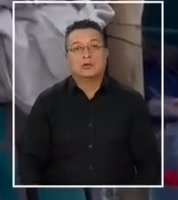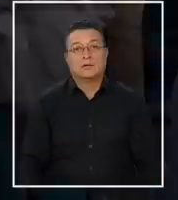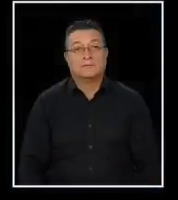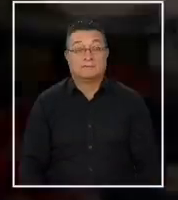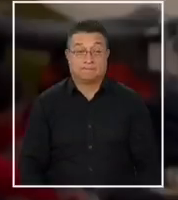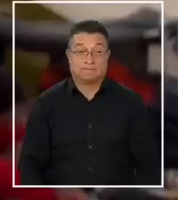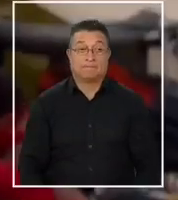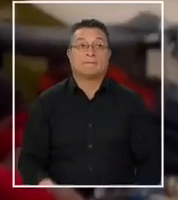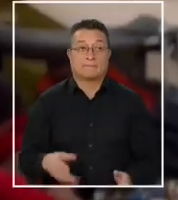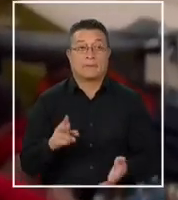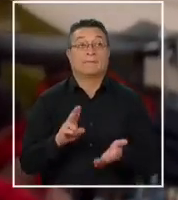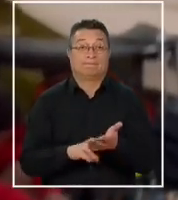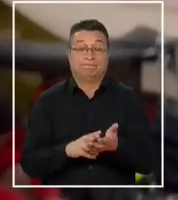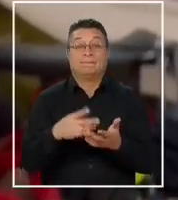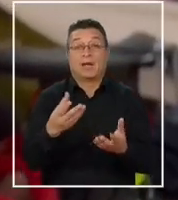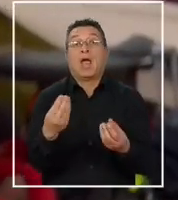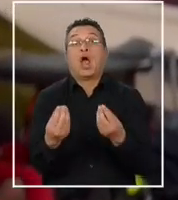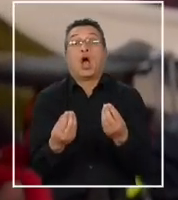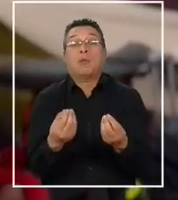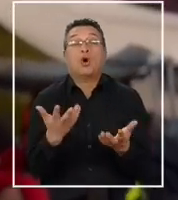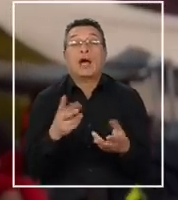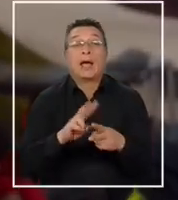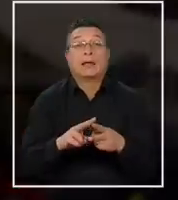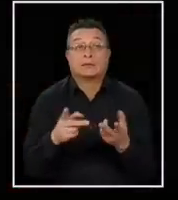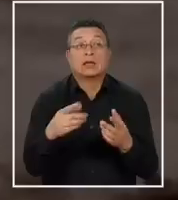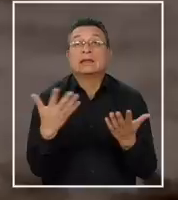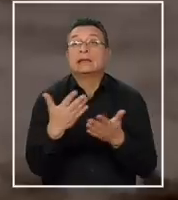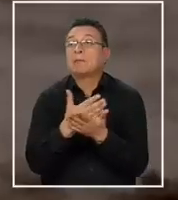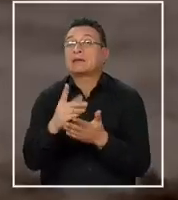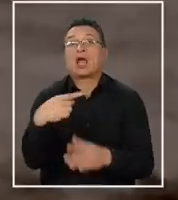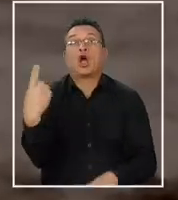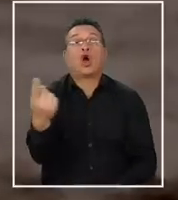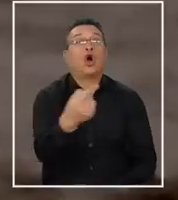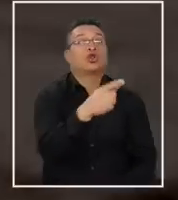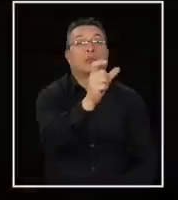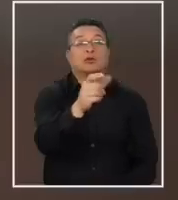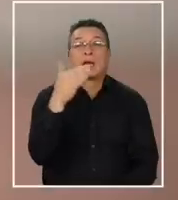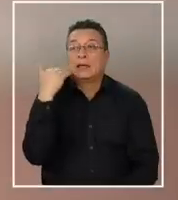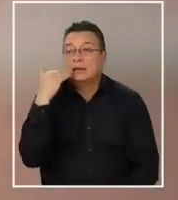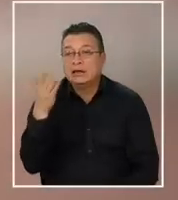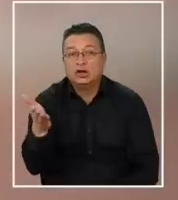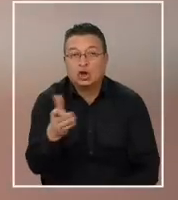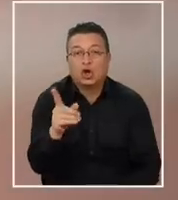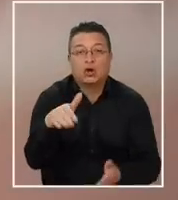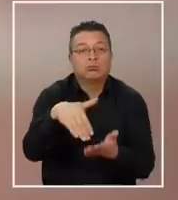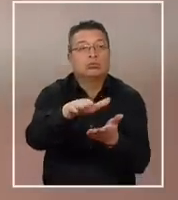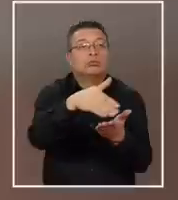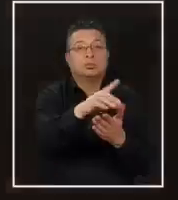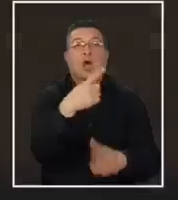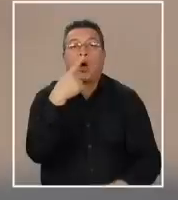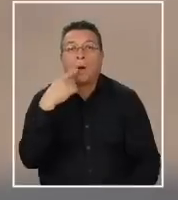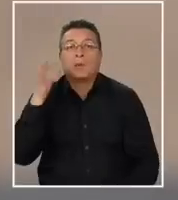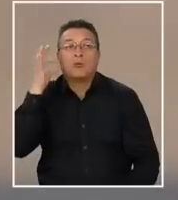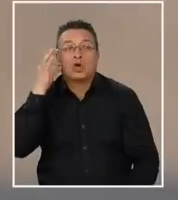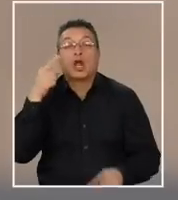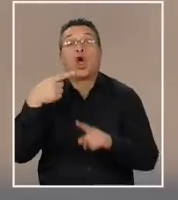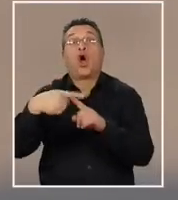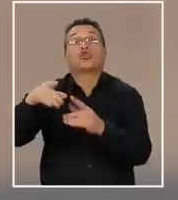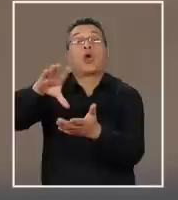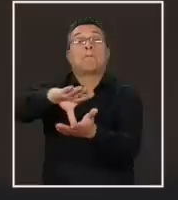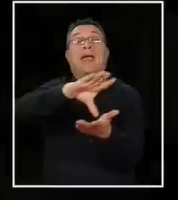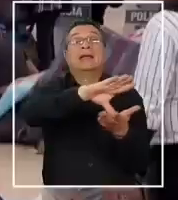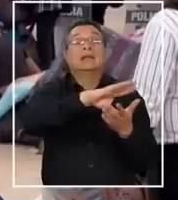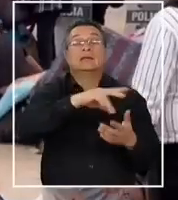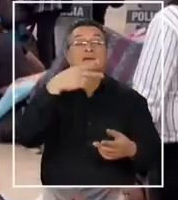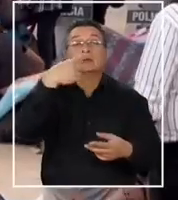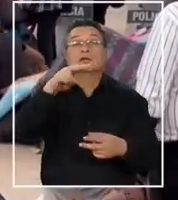Y aún así queda la interrogante, ¿qué pasará con todos los demás, todos estos niños, hombres y mujeres de otras